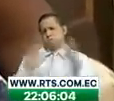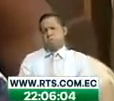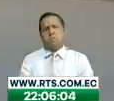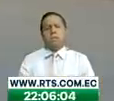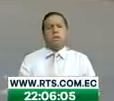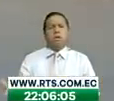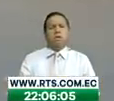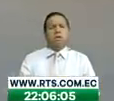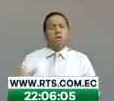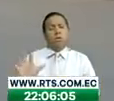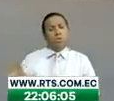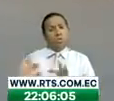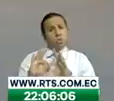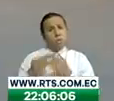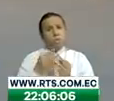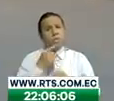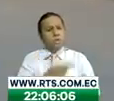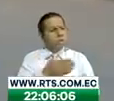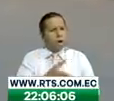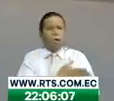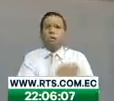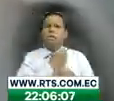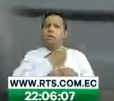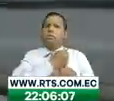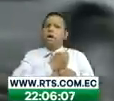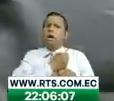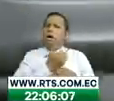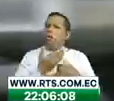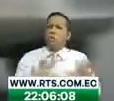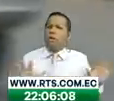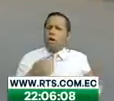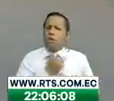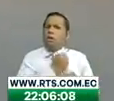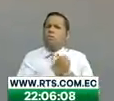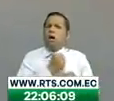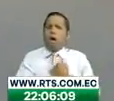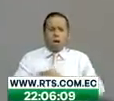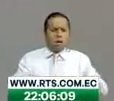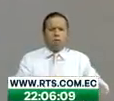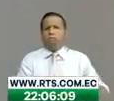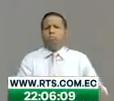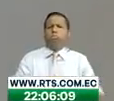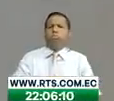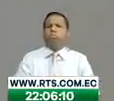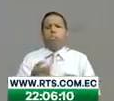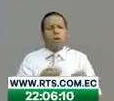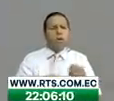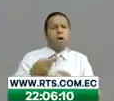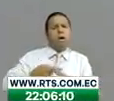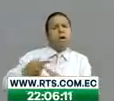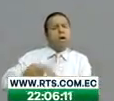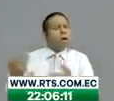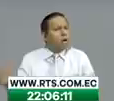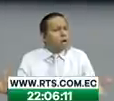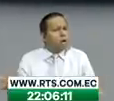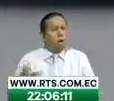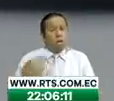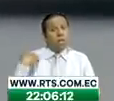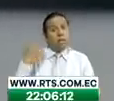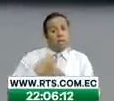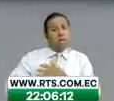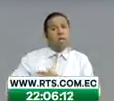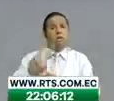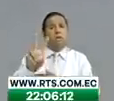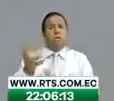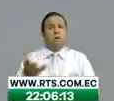motocicleta, labor que le permitía mantener a sus hijos de 5 y 2 años. La mañana de ese lunes salió de casa porque alguien